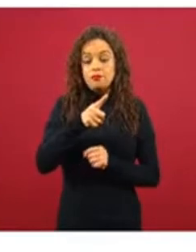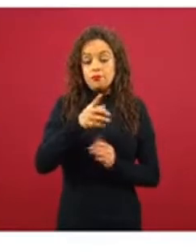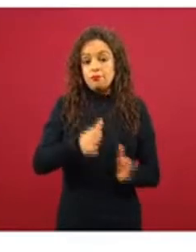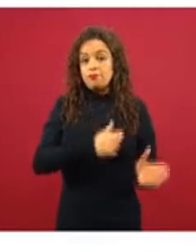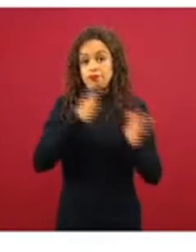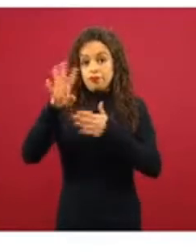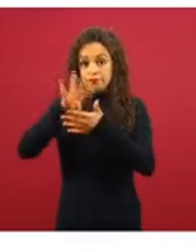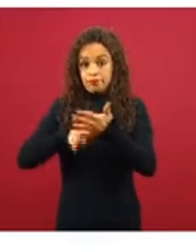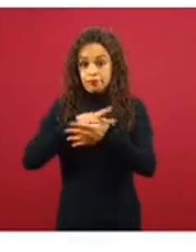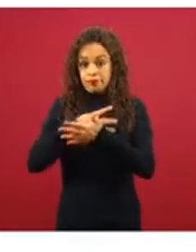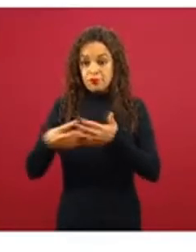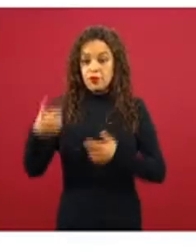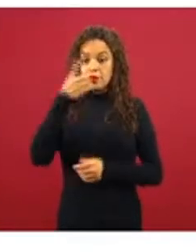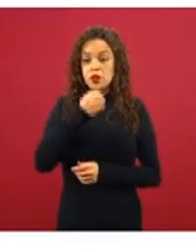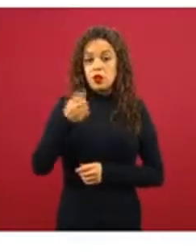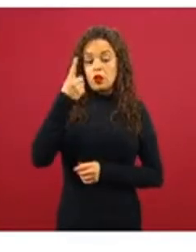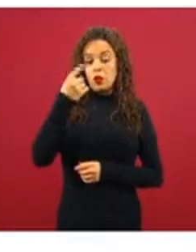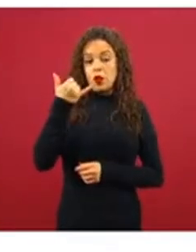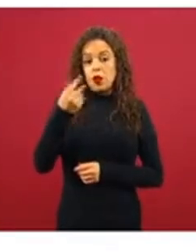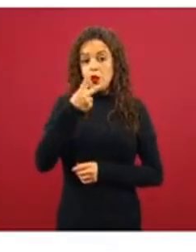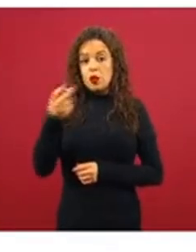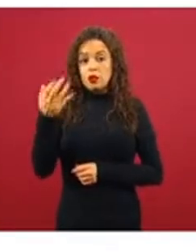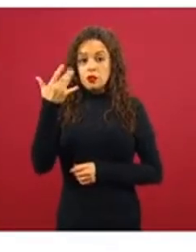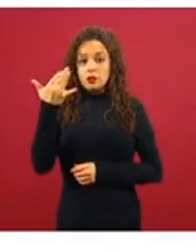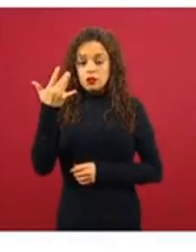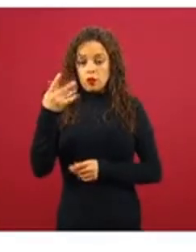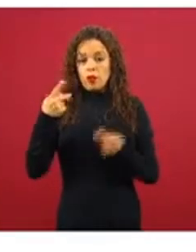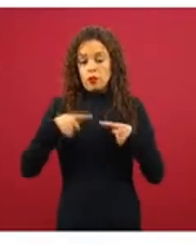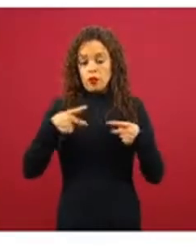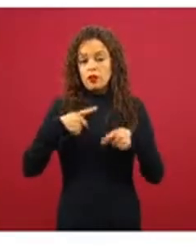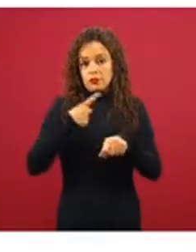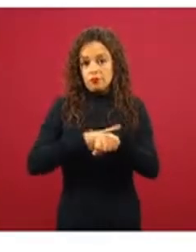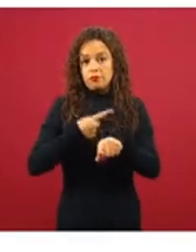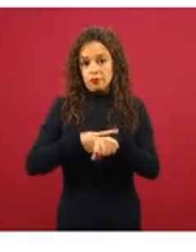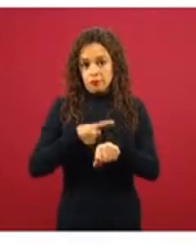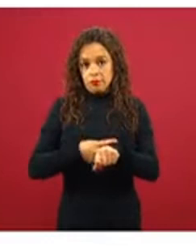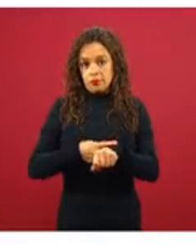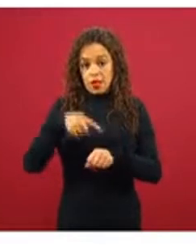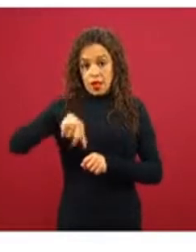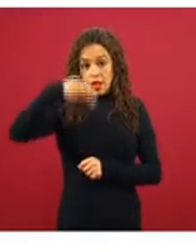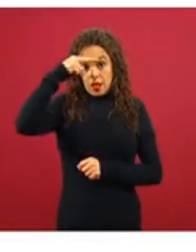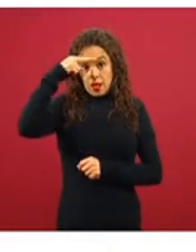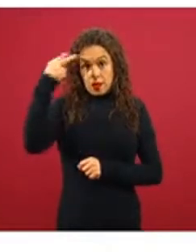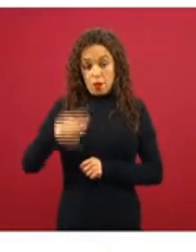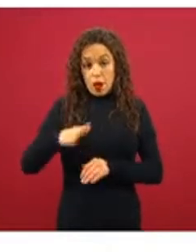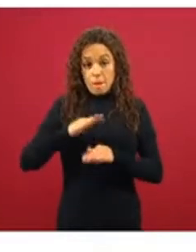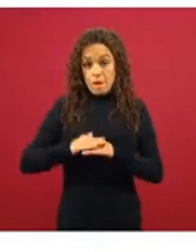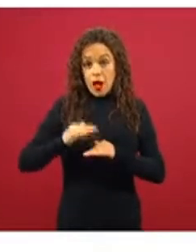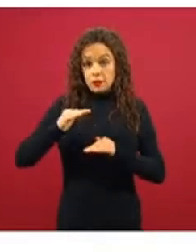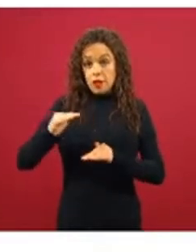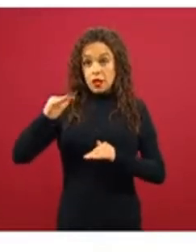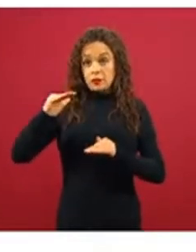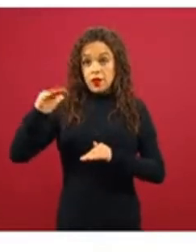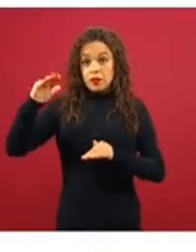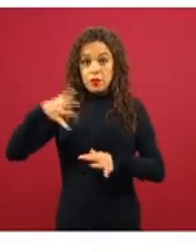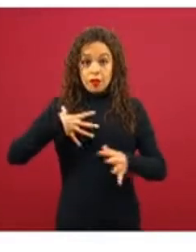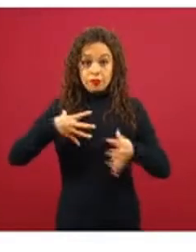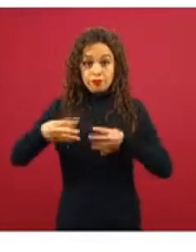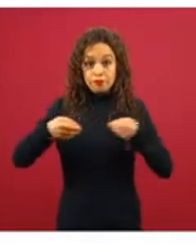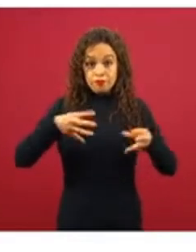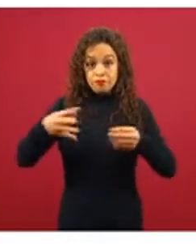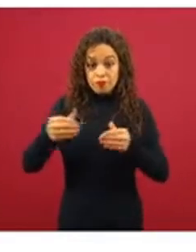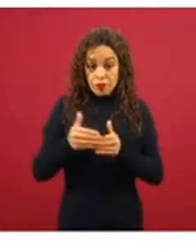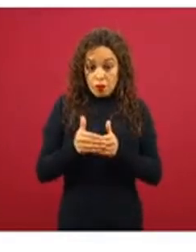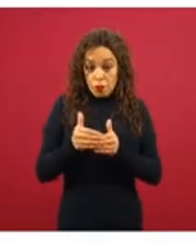los 250 casos, y en la medida que la epidemia en México vaya avanzando, veremos cómo de